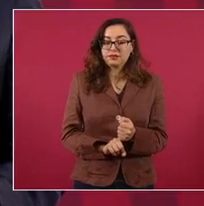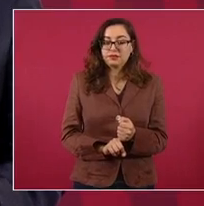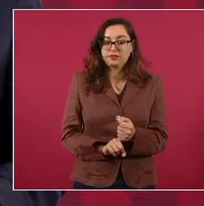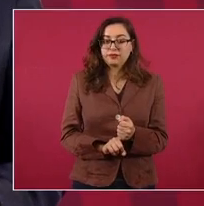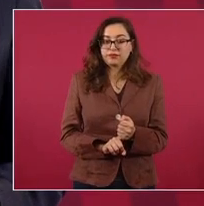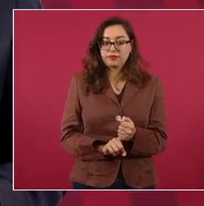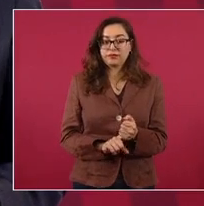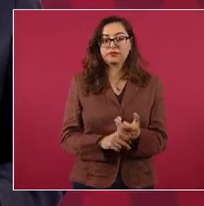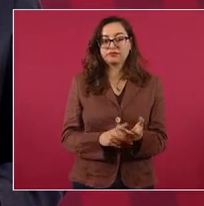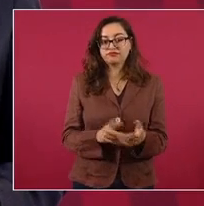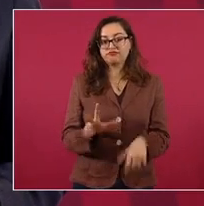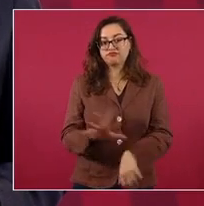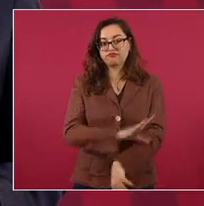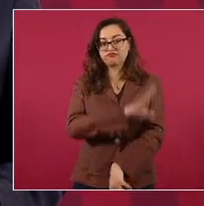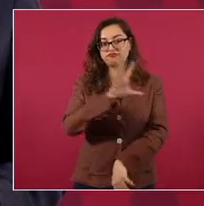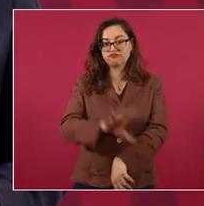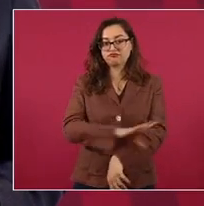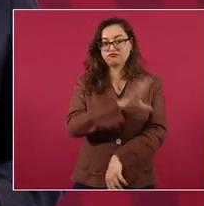la política eléctrica.